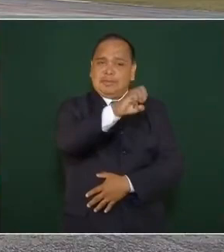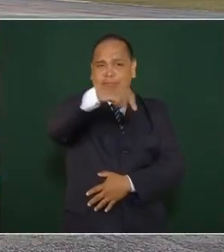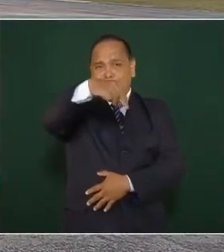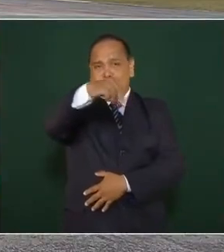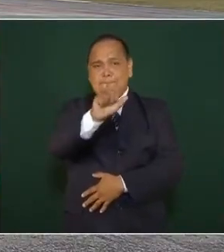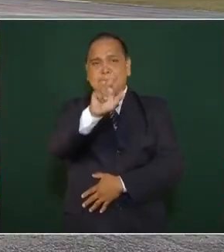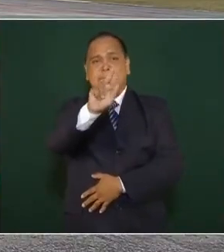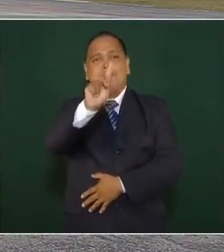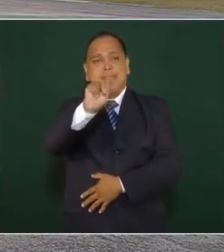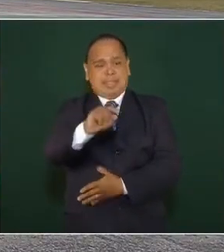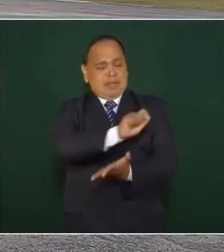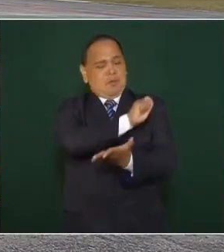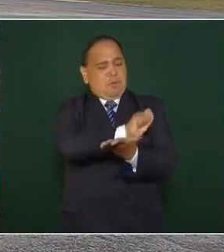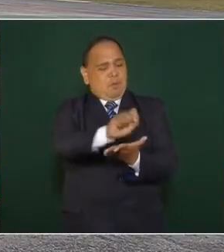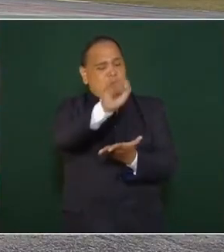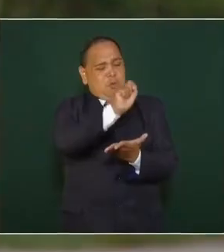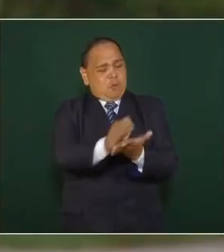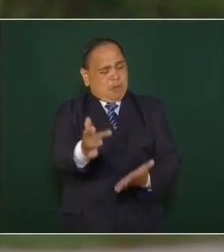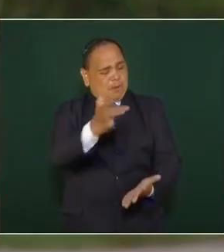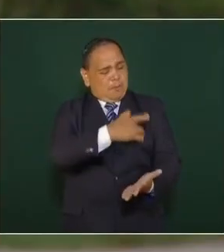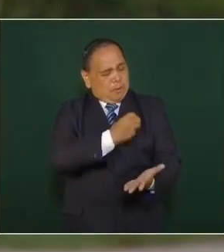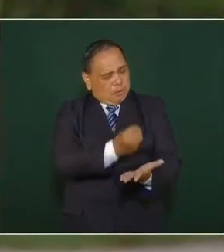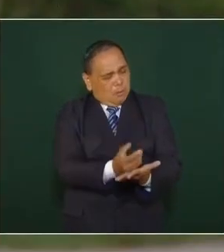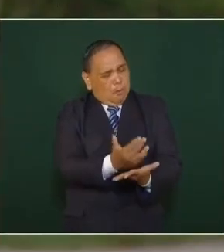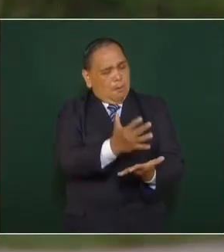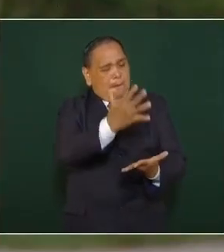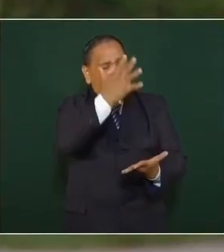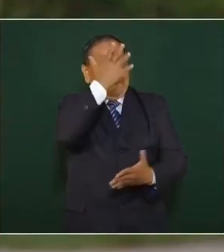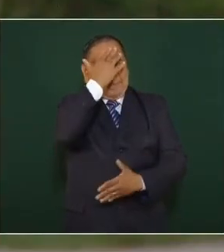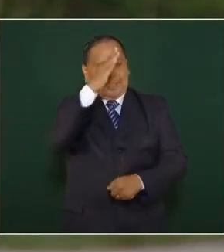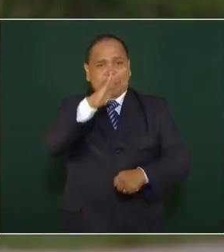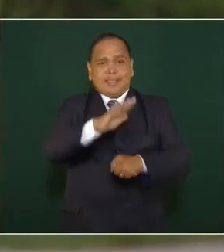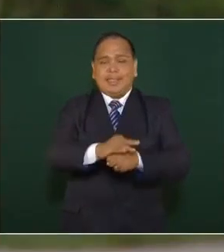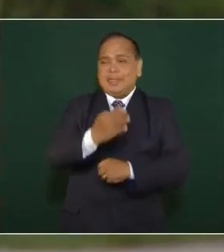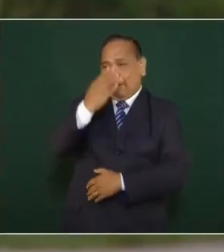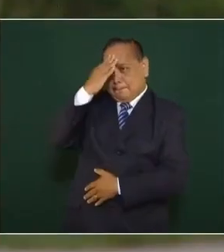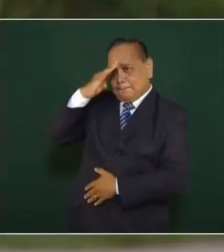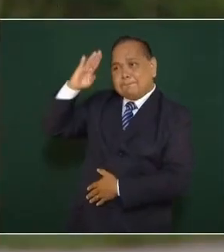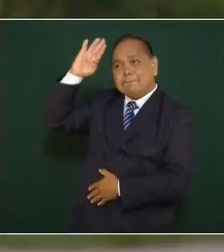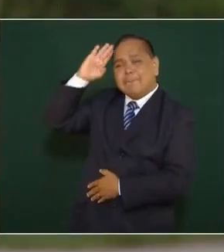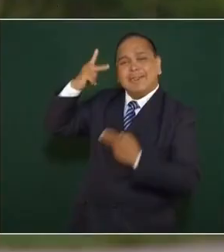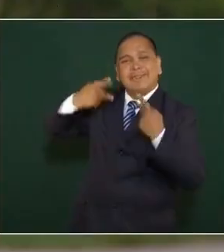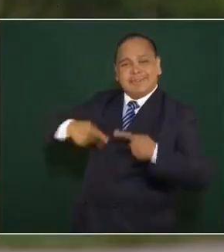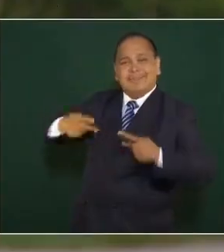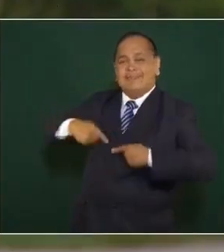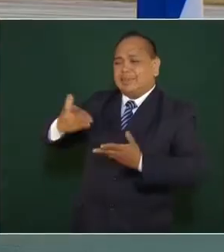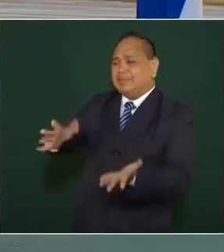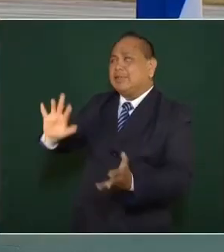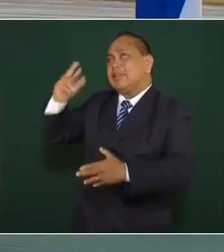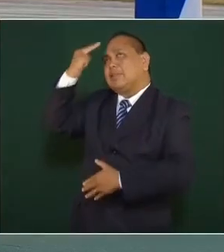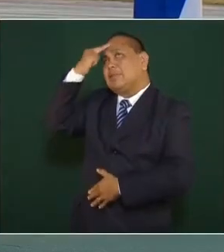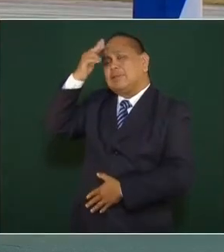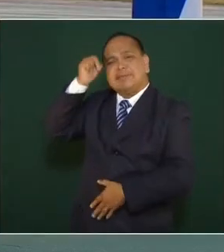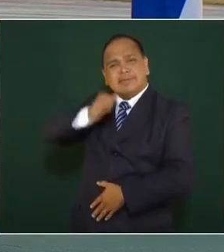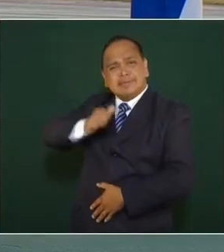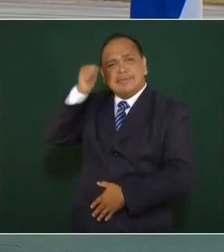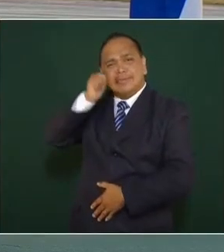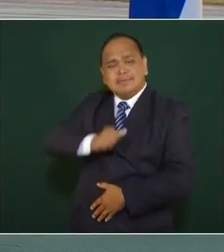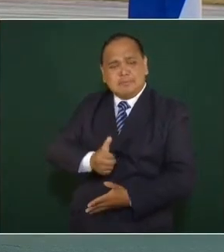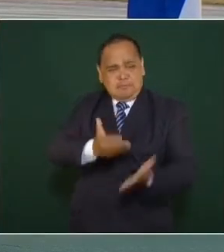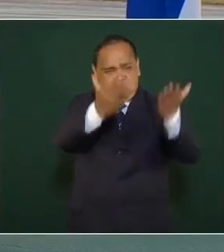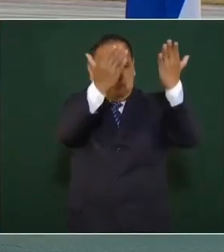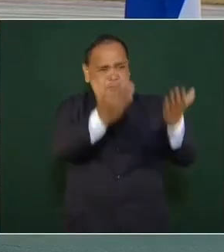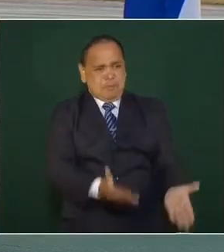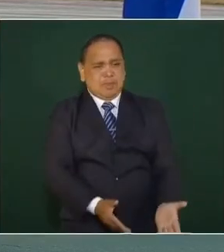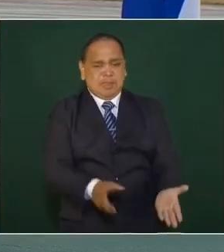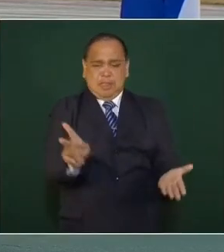profundas que no hay cubano que no lo reconozca como uno de los grandes de nuestra América, símbolo de la dignidad de